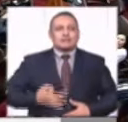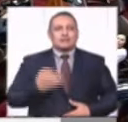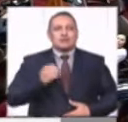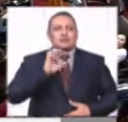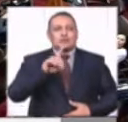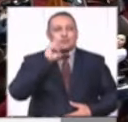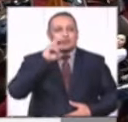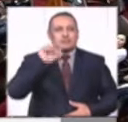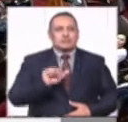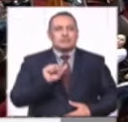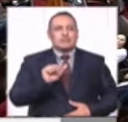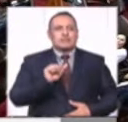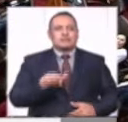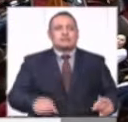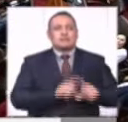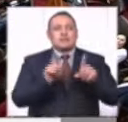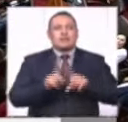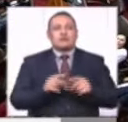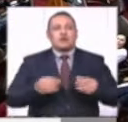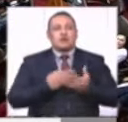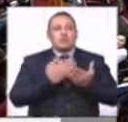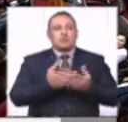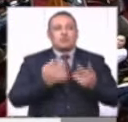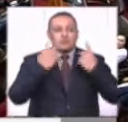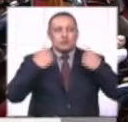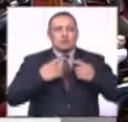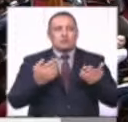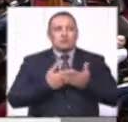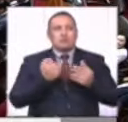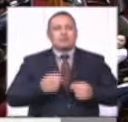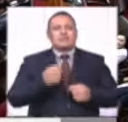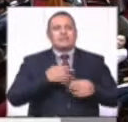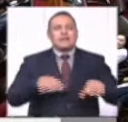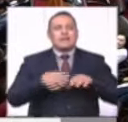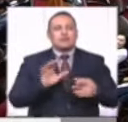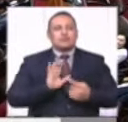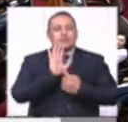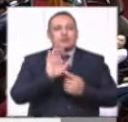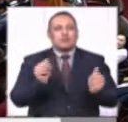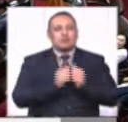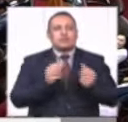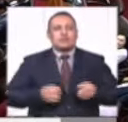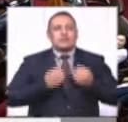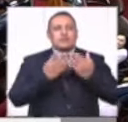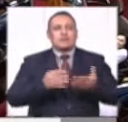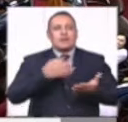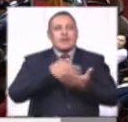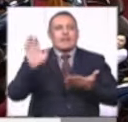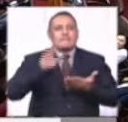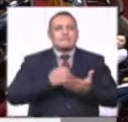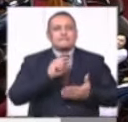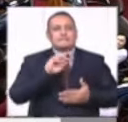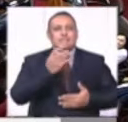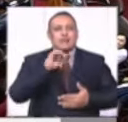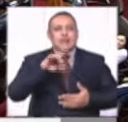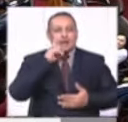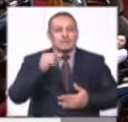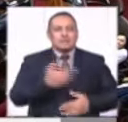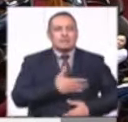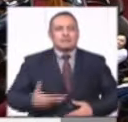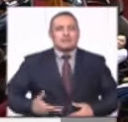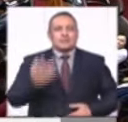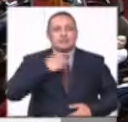Dina Ercilia Boluarte Segarra, conforme a los fundamentos de hecho expuestos, y declare la vacancia de la Presidencia